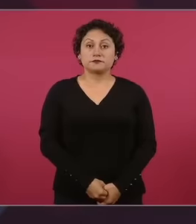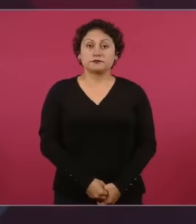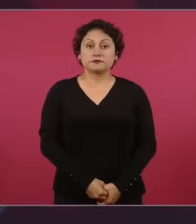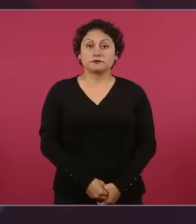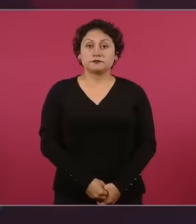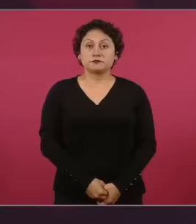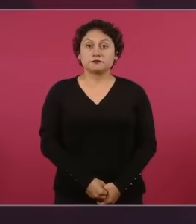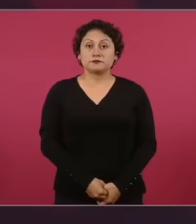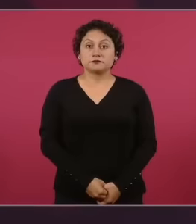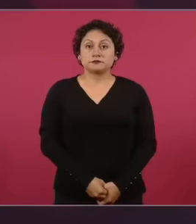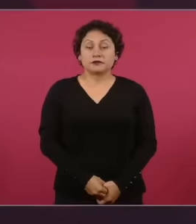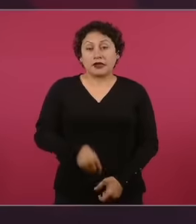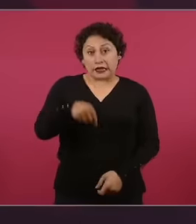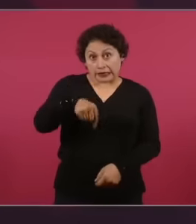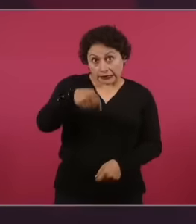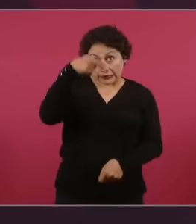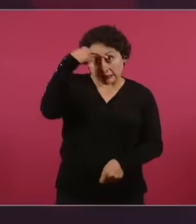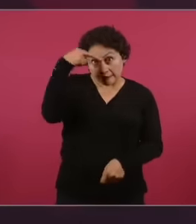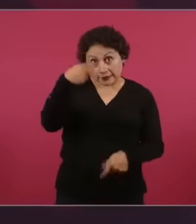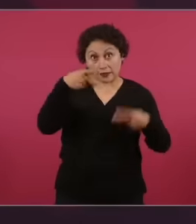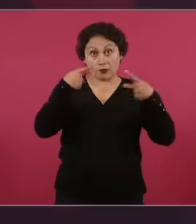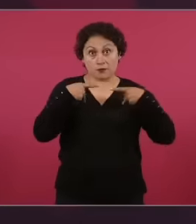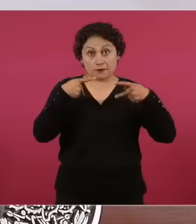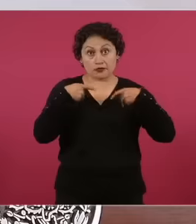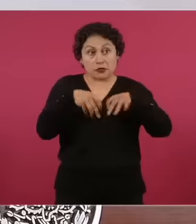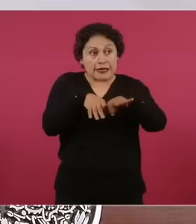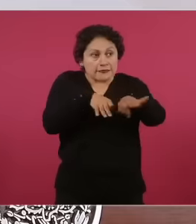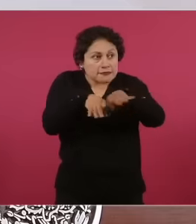los mejores trabajadores del mundo.